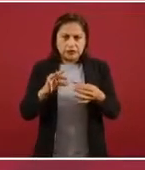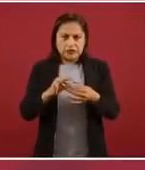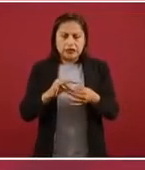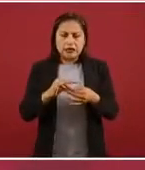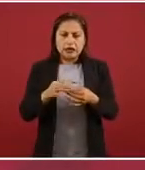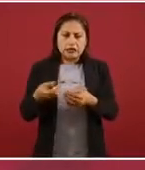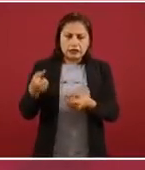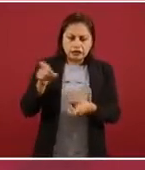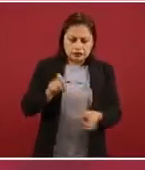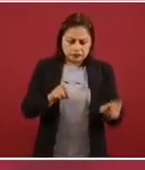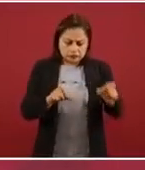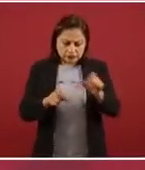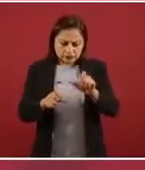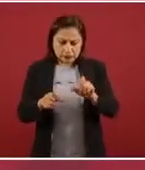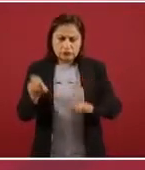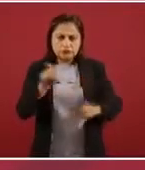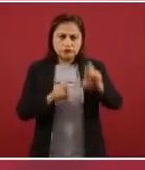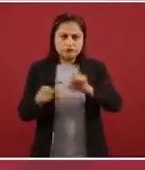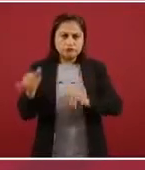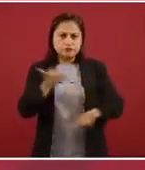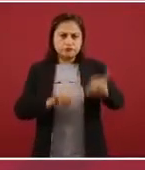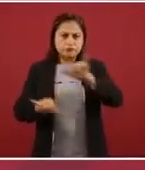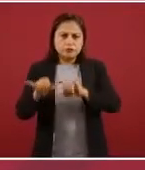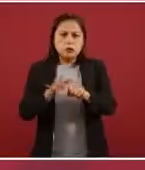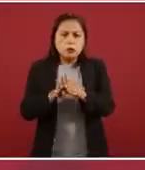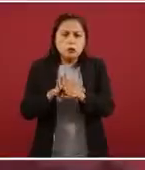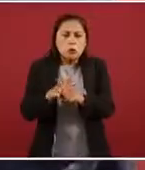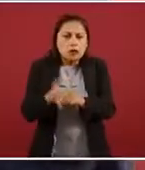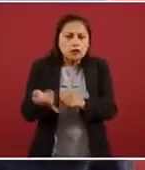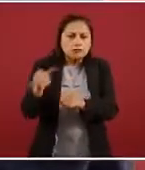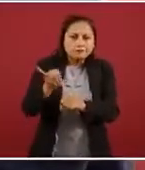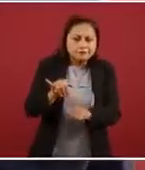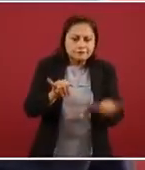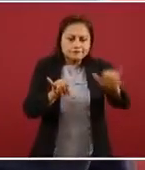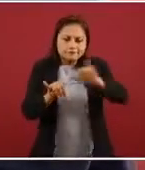hacer estas drogas químicas,